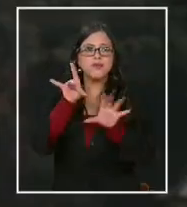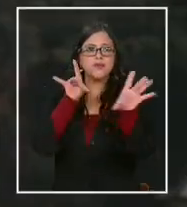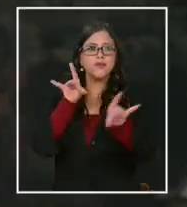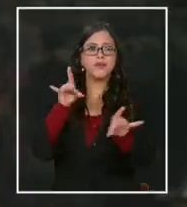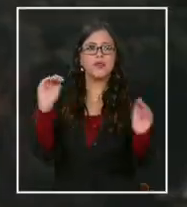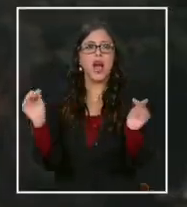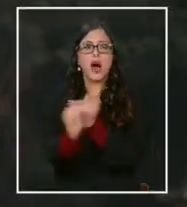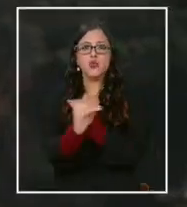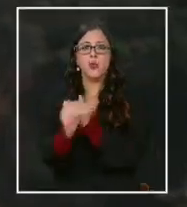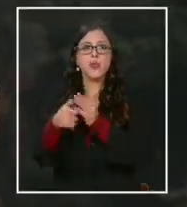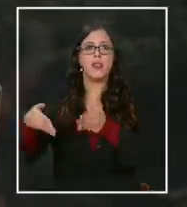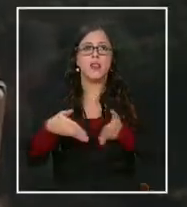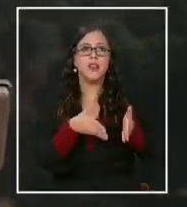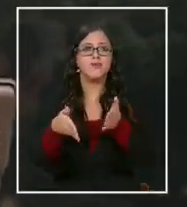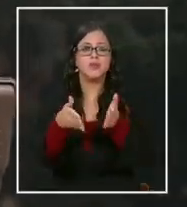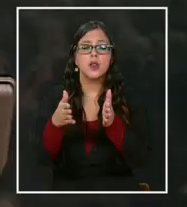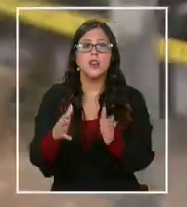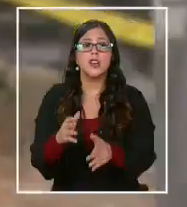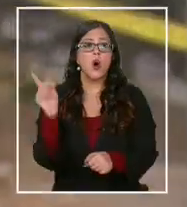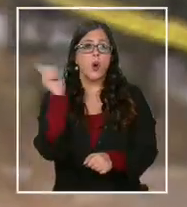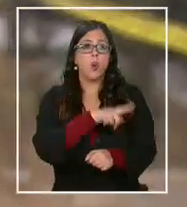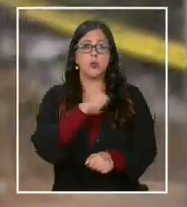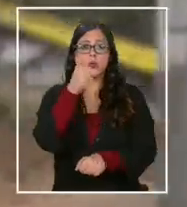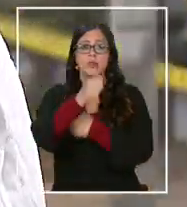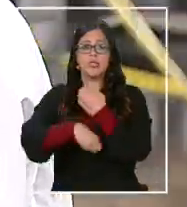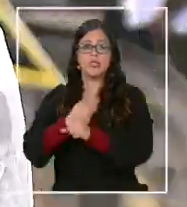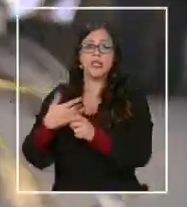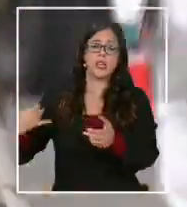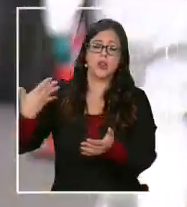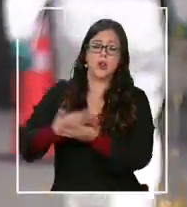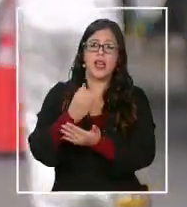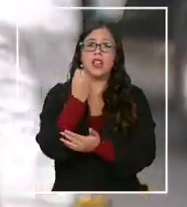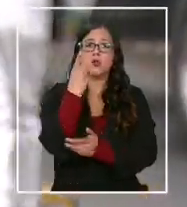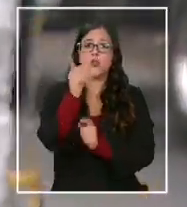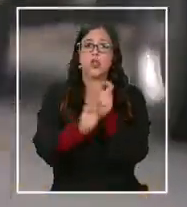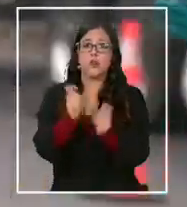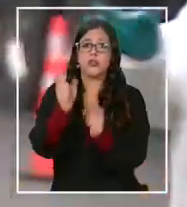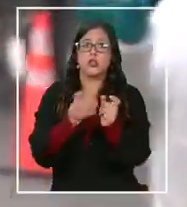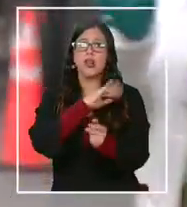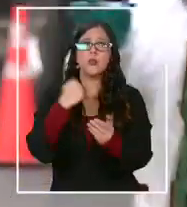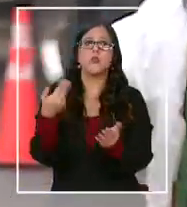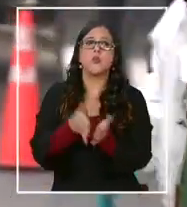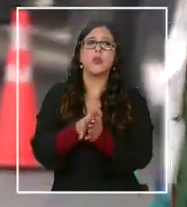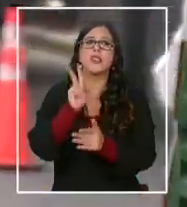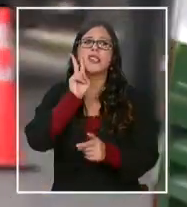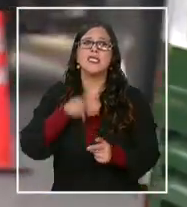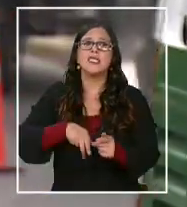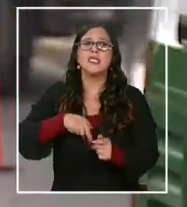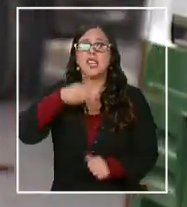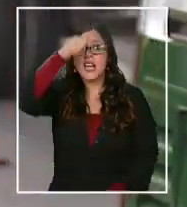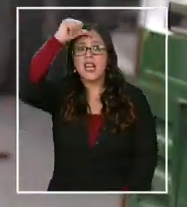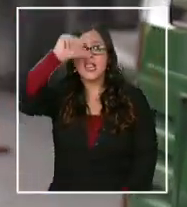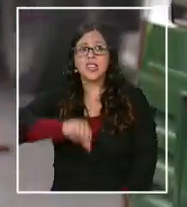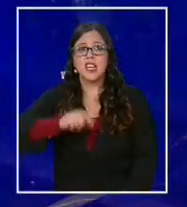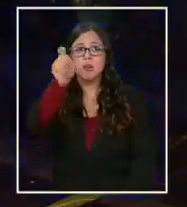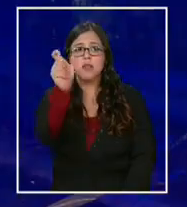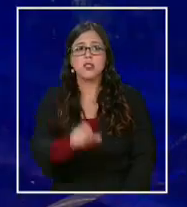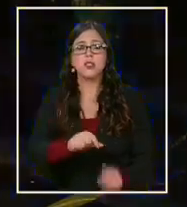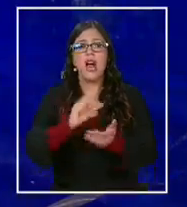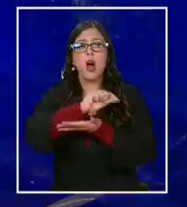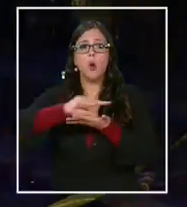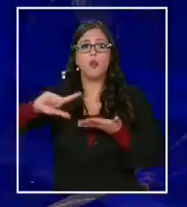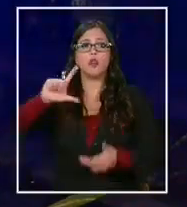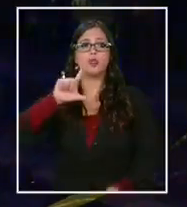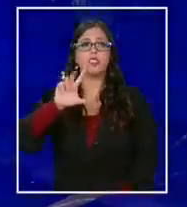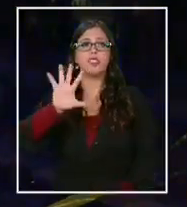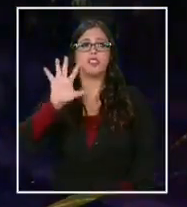distintas autopistas. En los últimos 6 años, la cifra de homicidios sin imputado conocido ha aumentado en un 175%.